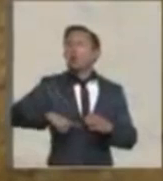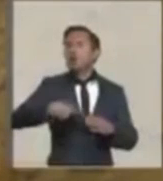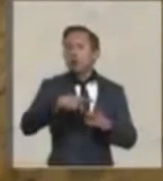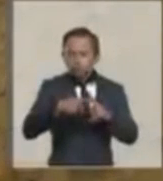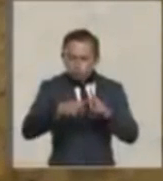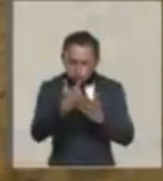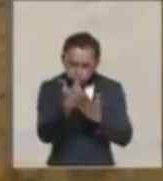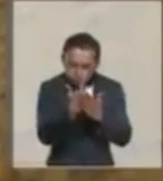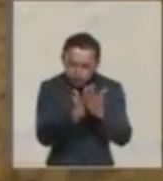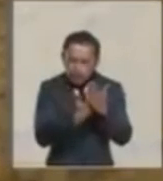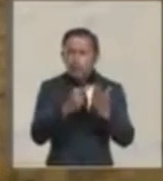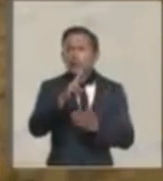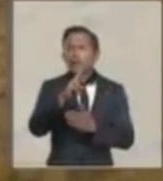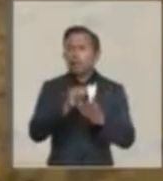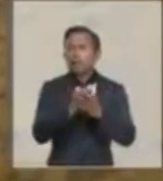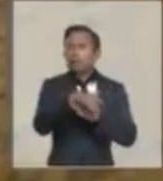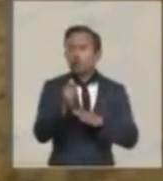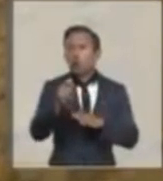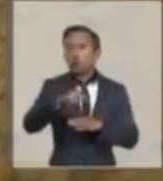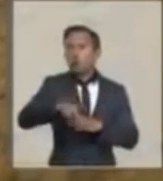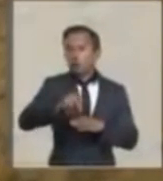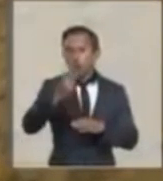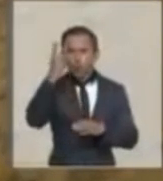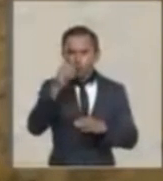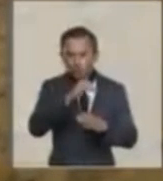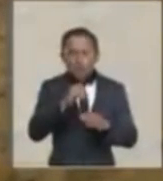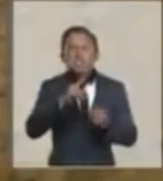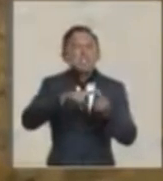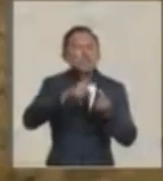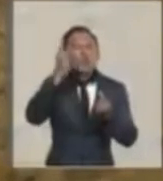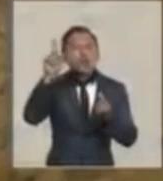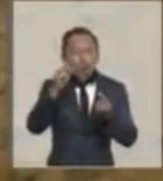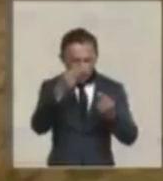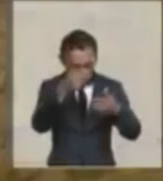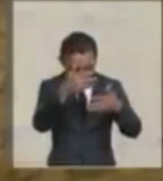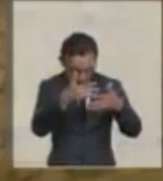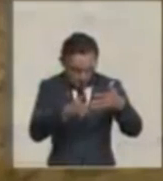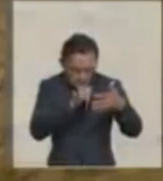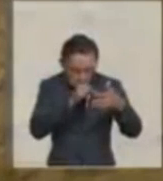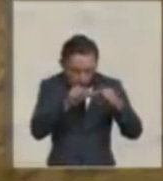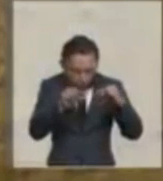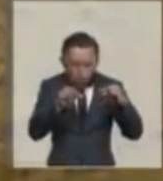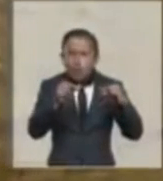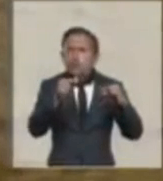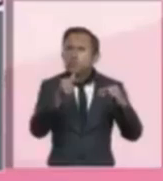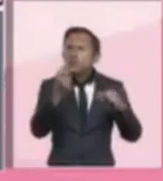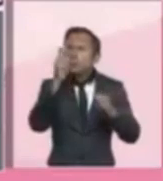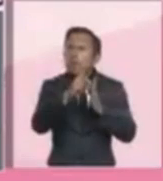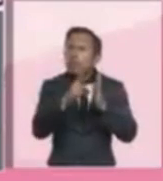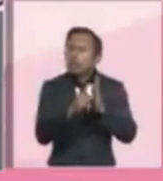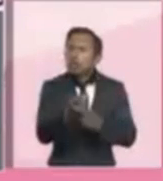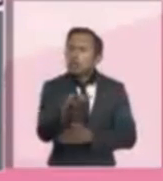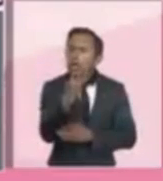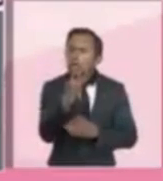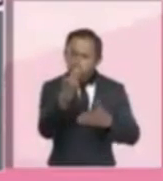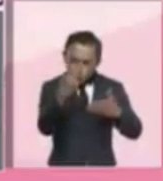dueño de las cosas. Y en el registro público de la propiedad aparecen tres departamentos a su nombre. Uno de ellos probablemente